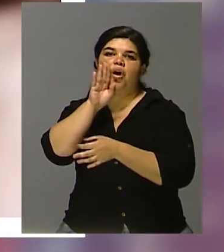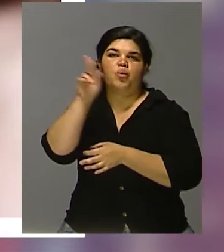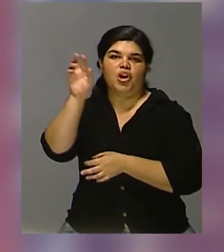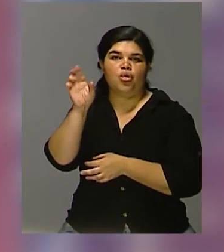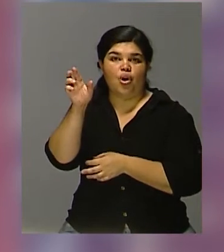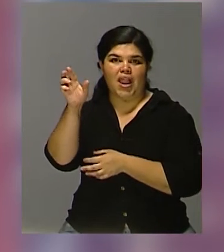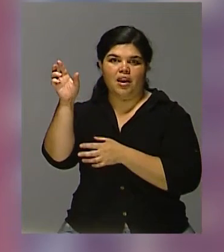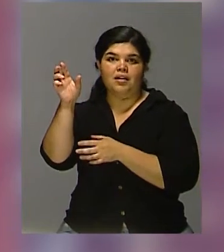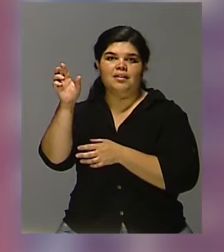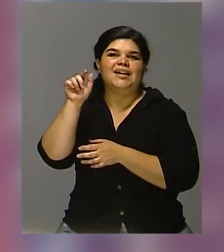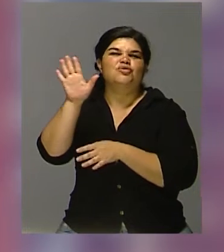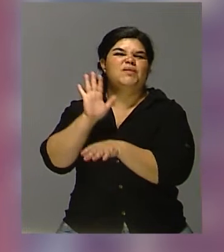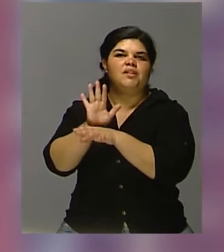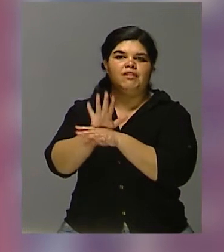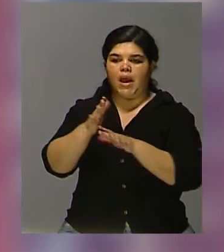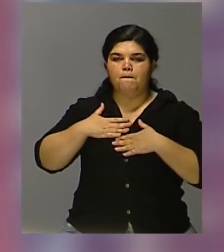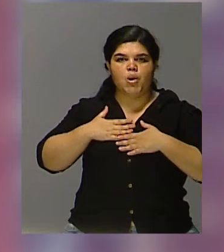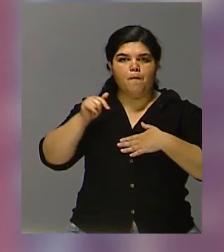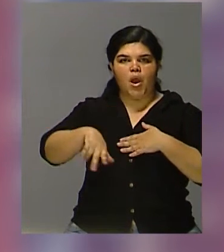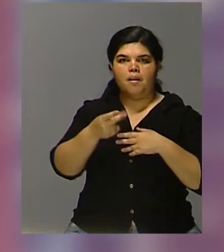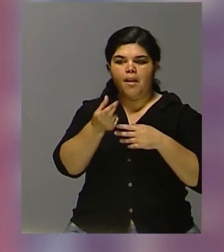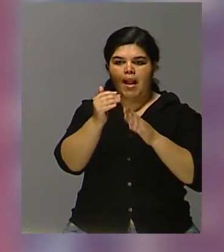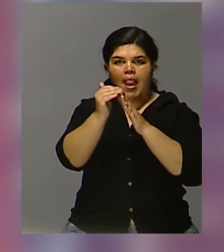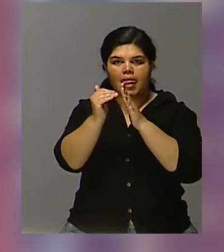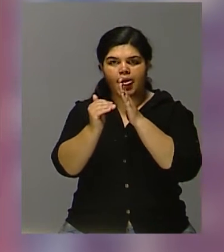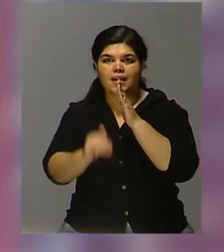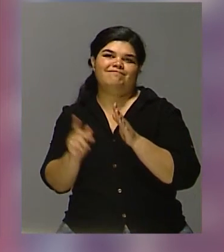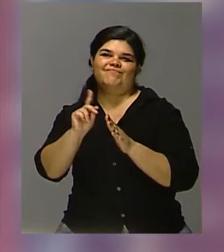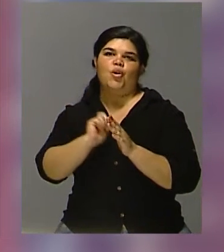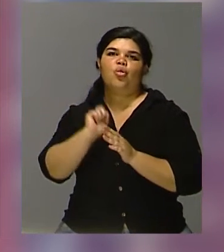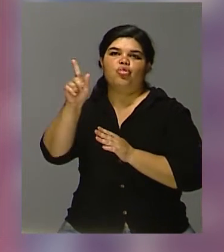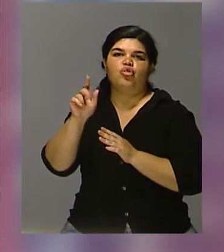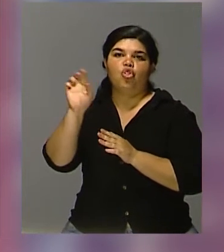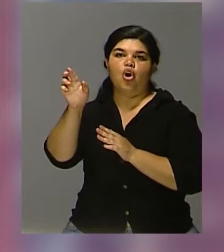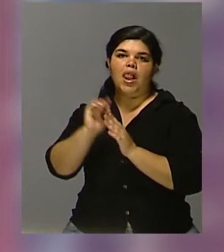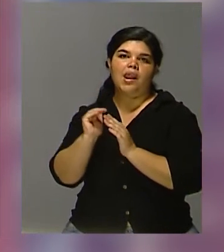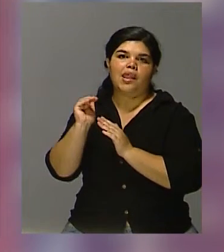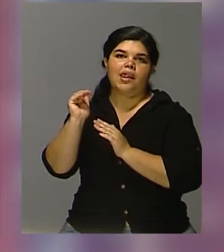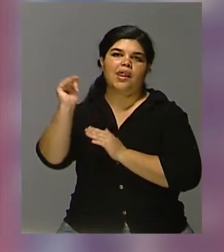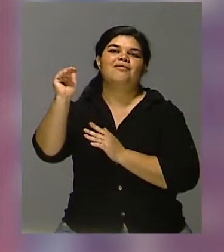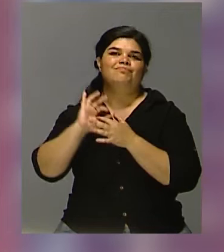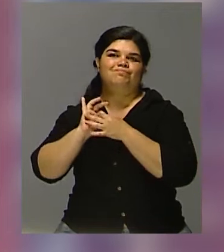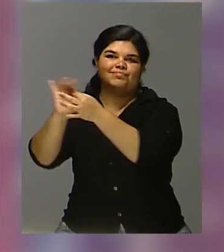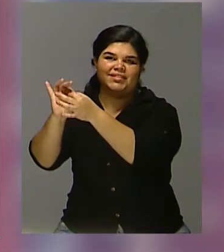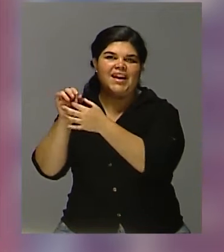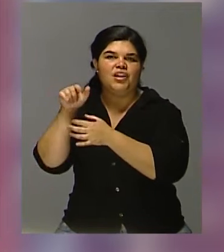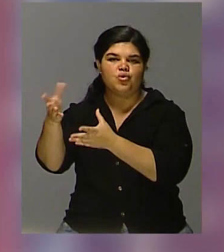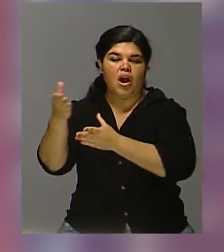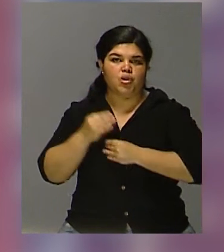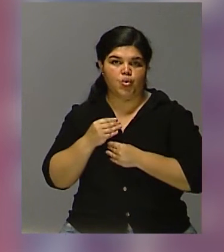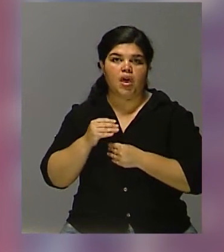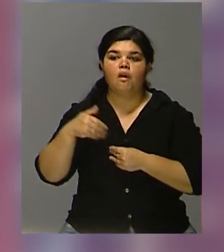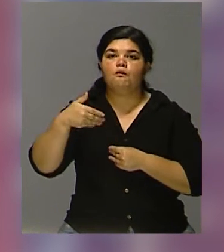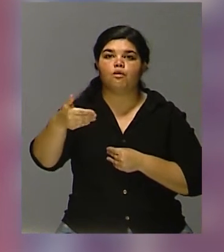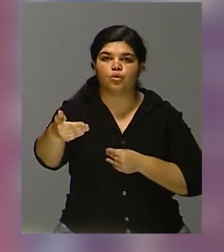a la definición, y que al mismo tiempo le prometen, si es lo suficientemente paciente, un muy buen rendimiento en dólares en el